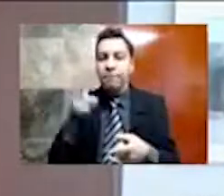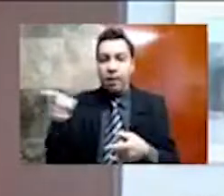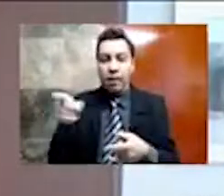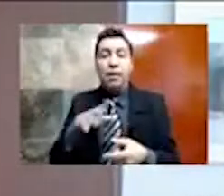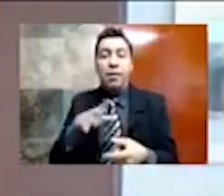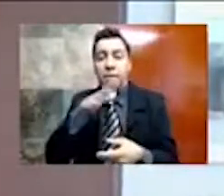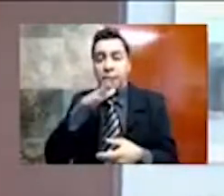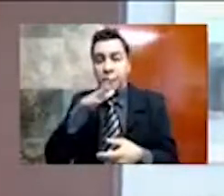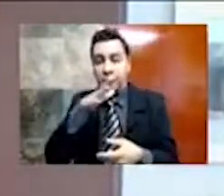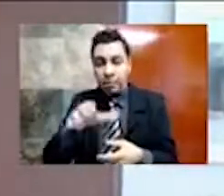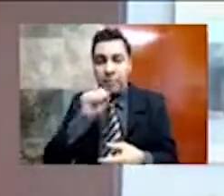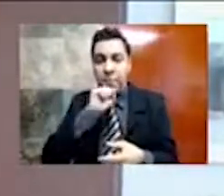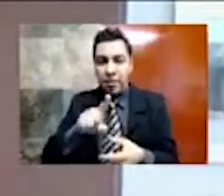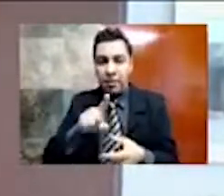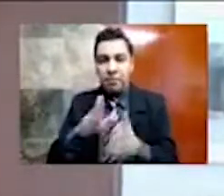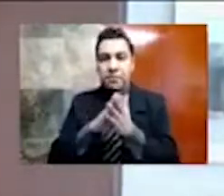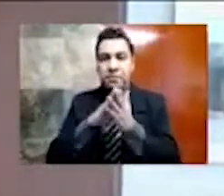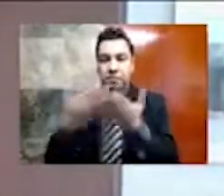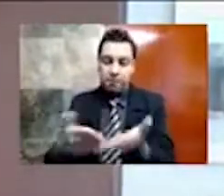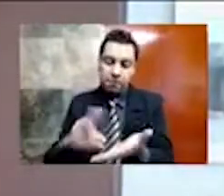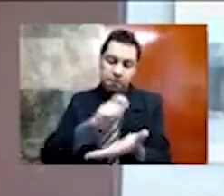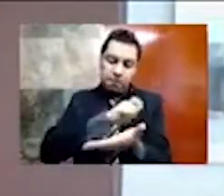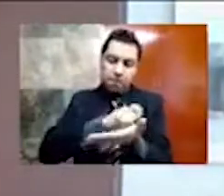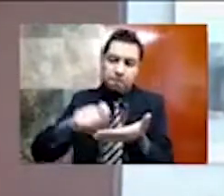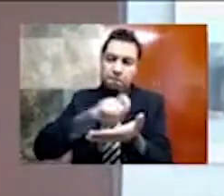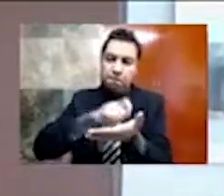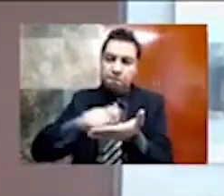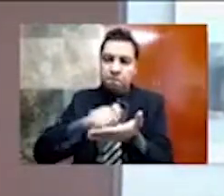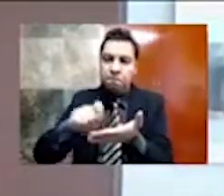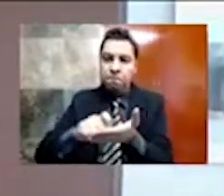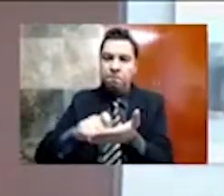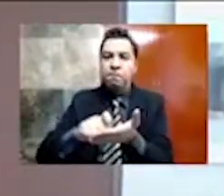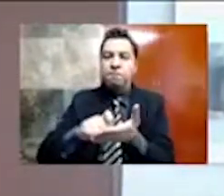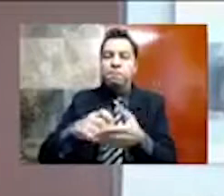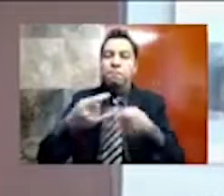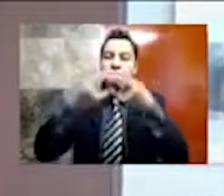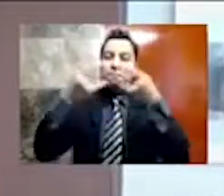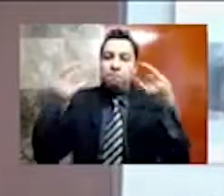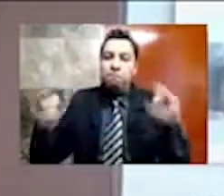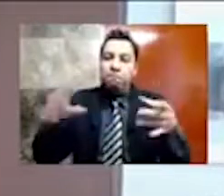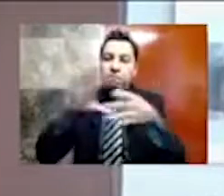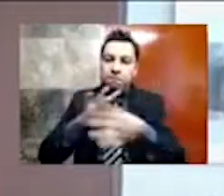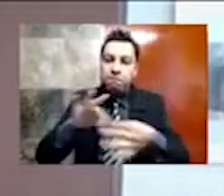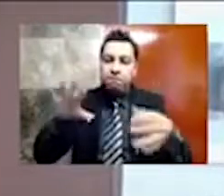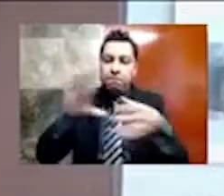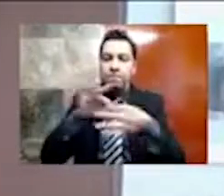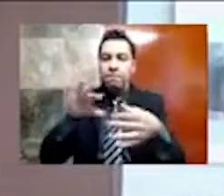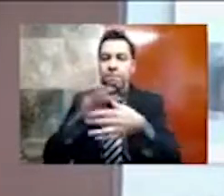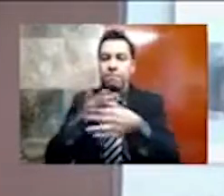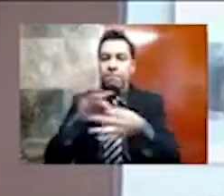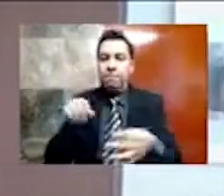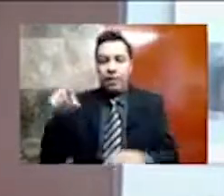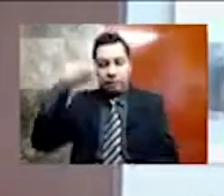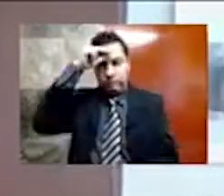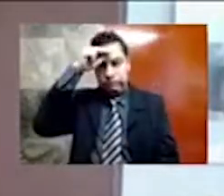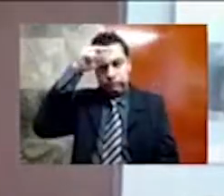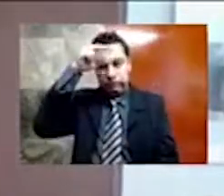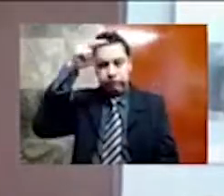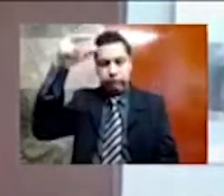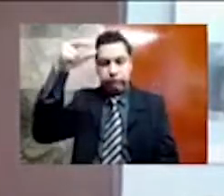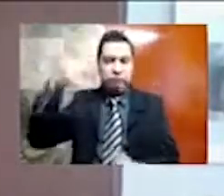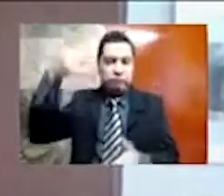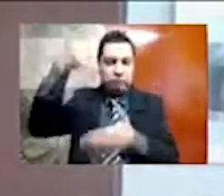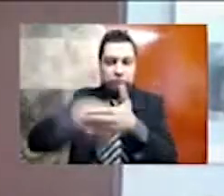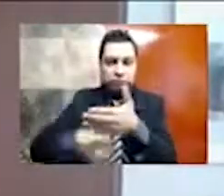Y además de todo, un amigo entrañable, muy querido por toda la comunidad y un erudito aparte